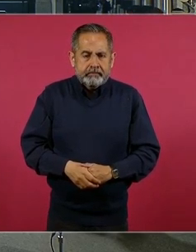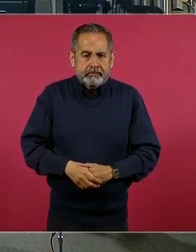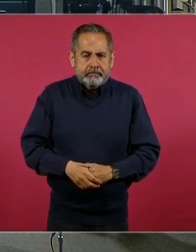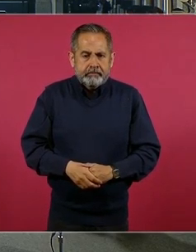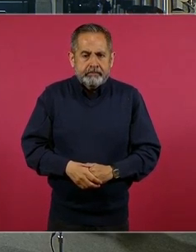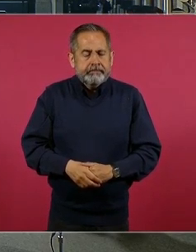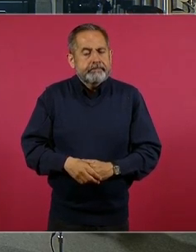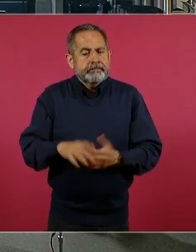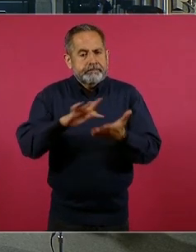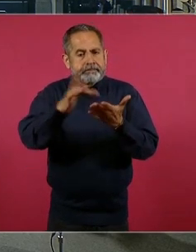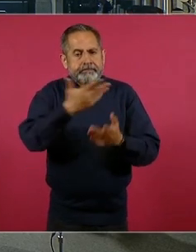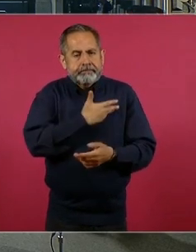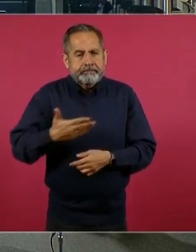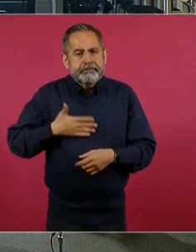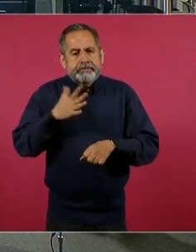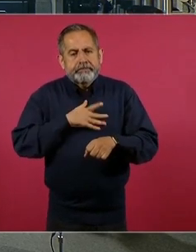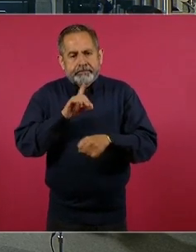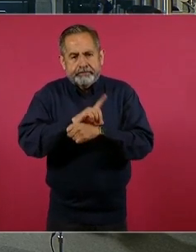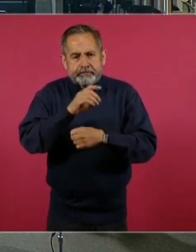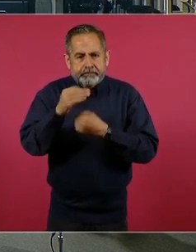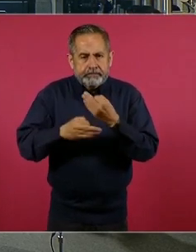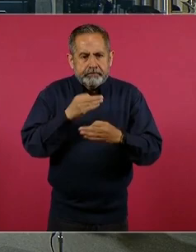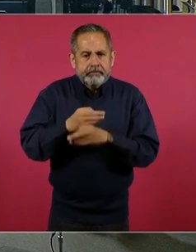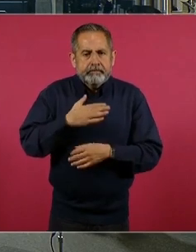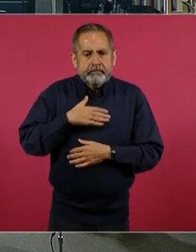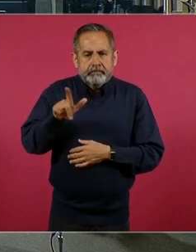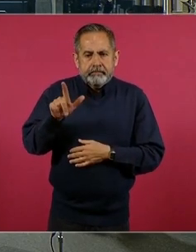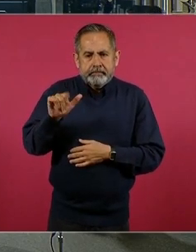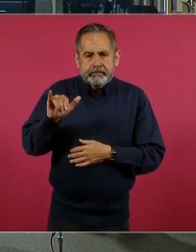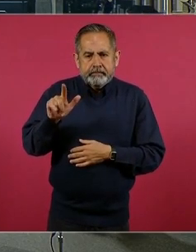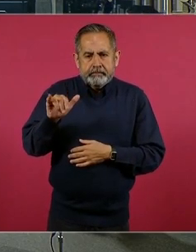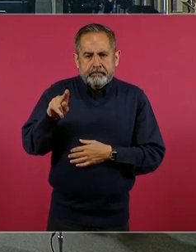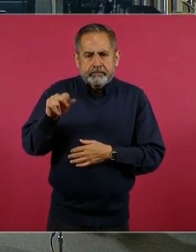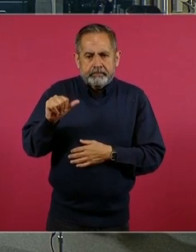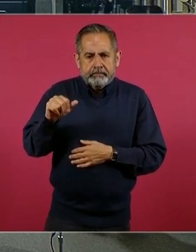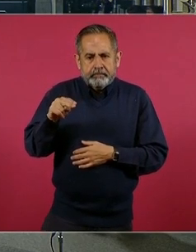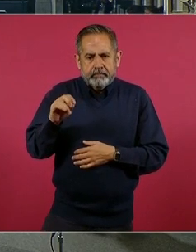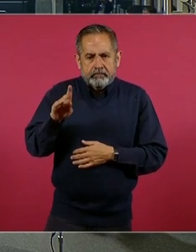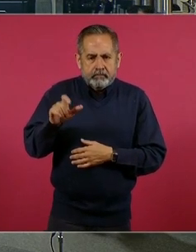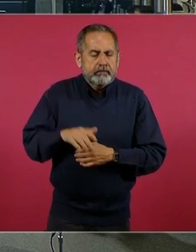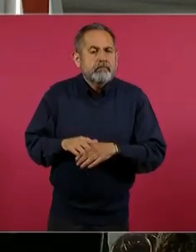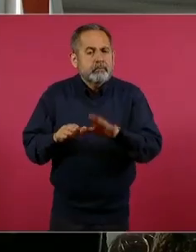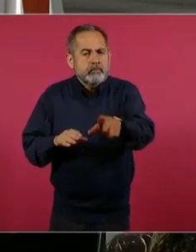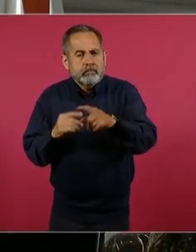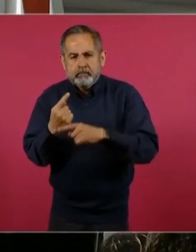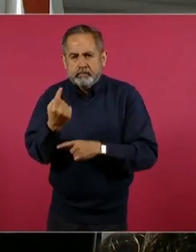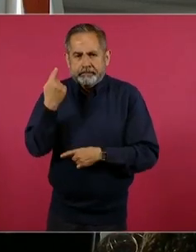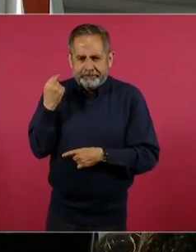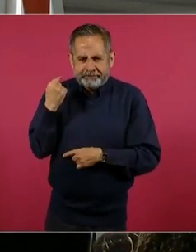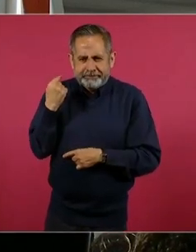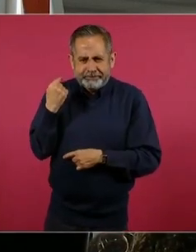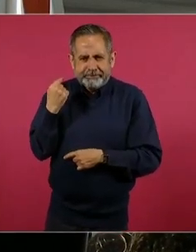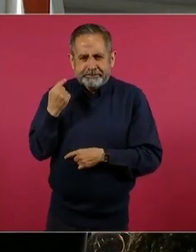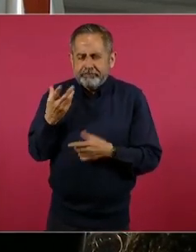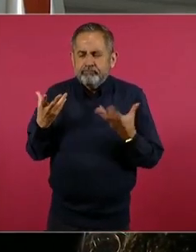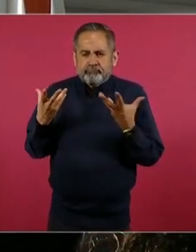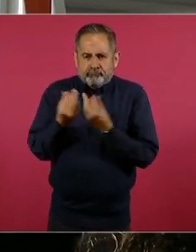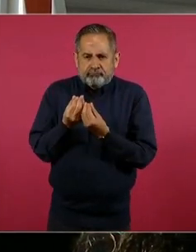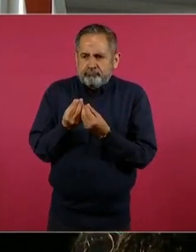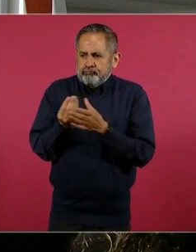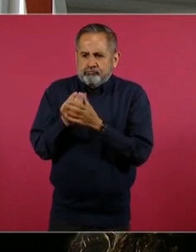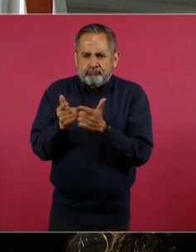Gracias, presidente. Muy buenos días a todas y a todos. Liliana Noble, de Pulso Saludable. Señor presidente, el fin de semana que estuve presente en el taller de